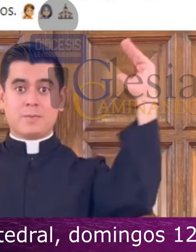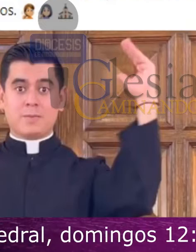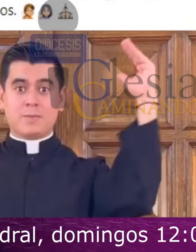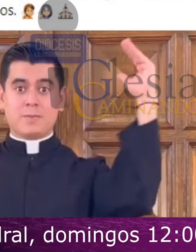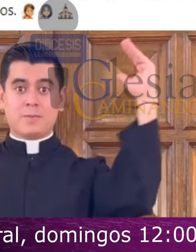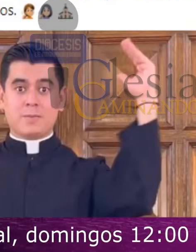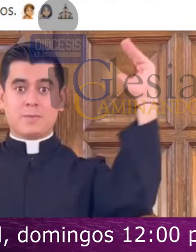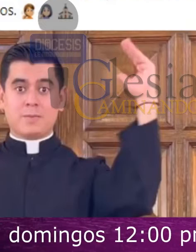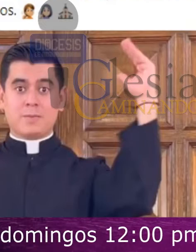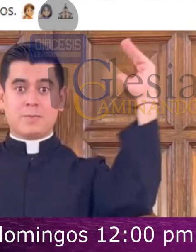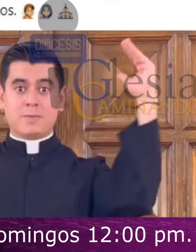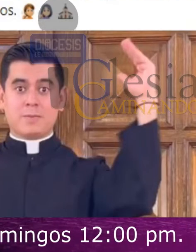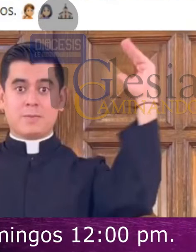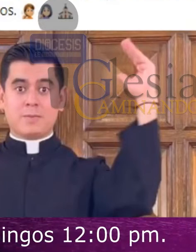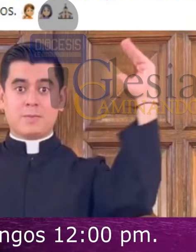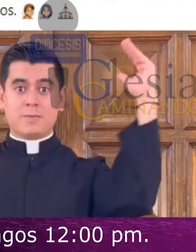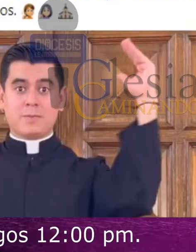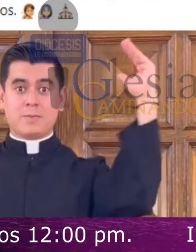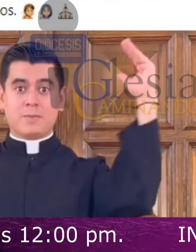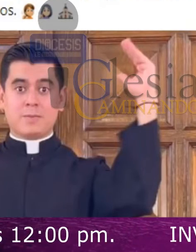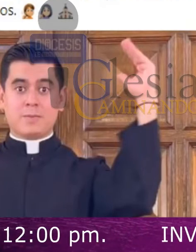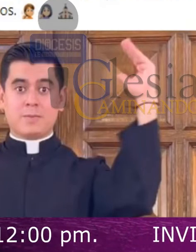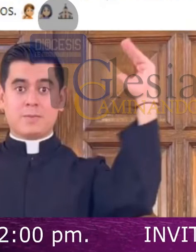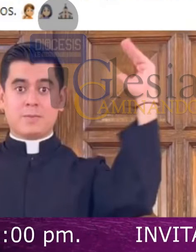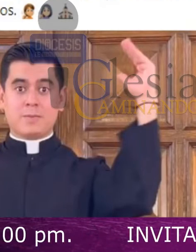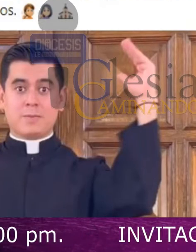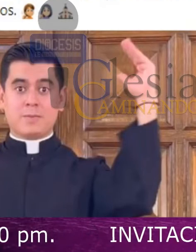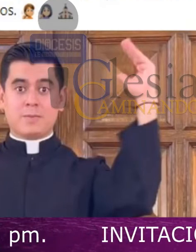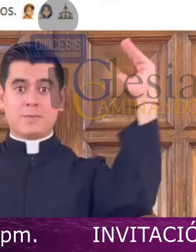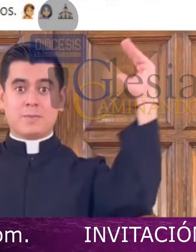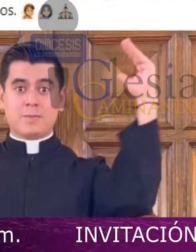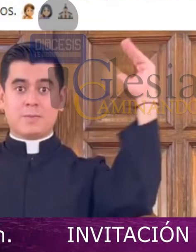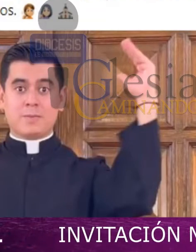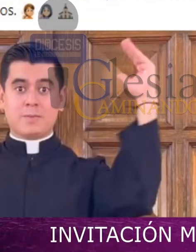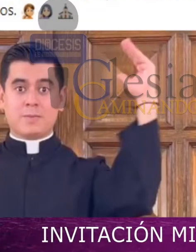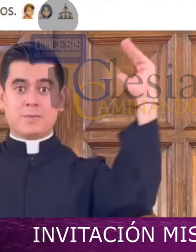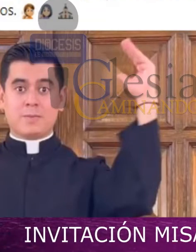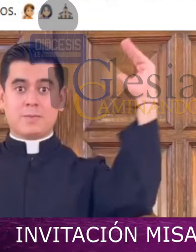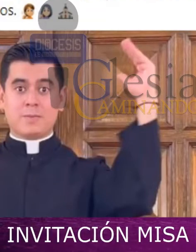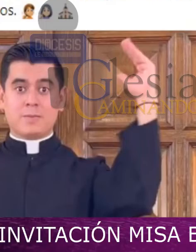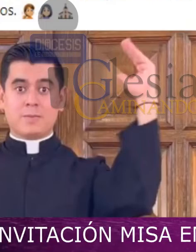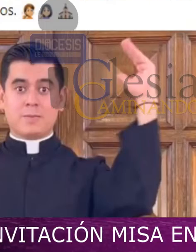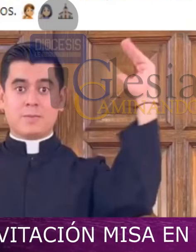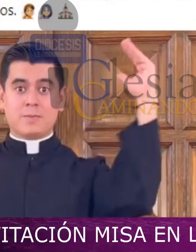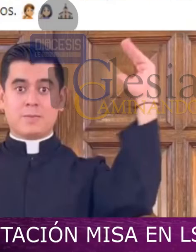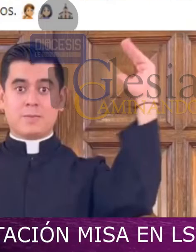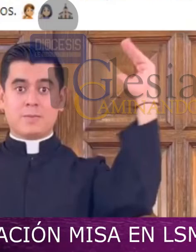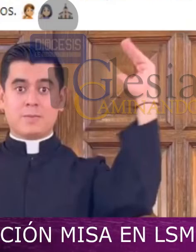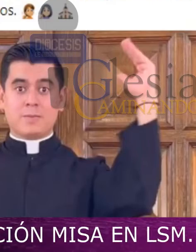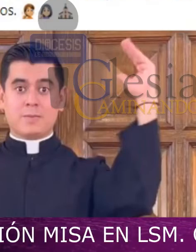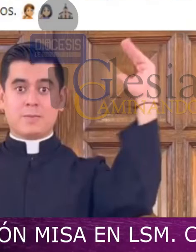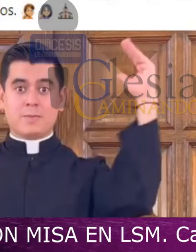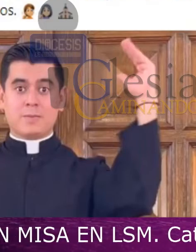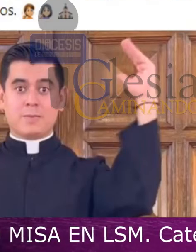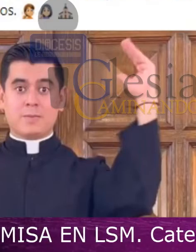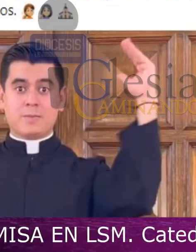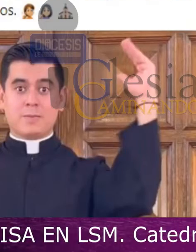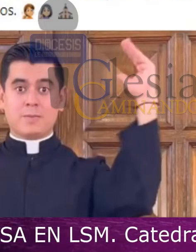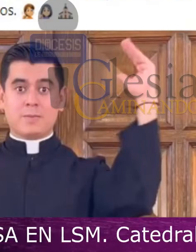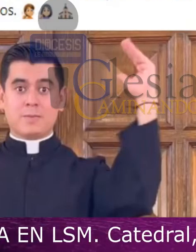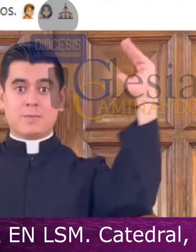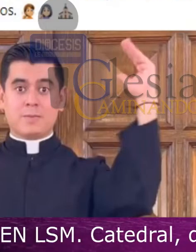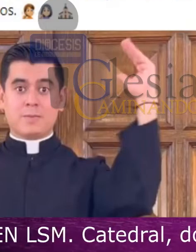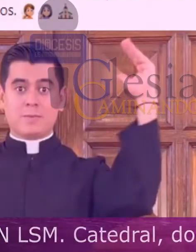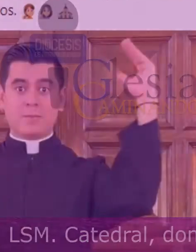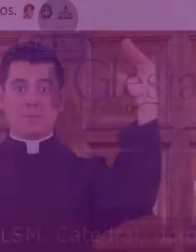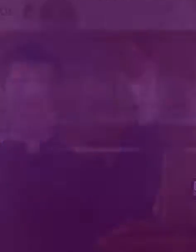señas mexicanas. Ya sea que ustedes asistan a la catedral o bien vean la transmisión a través de Facebook de